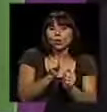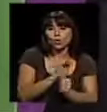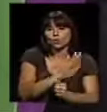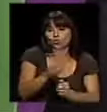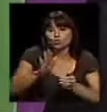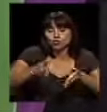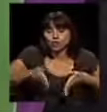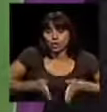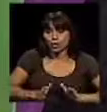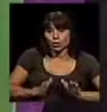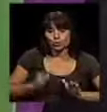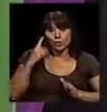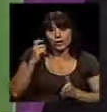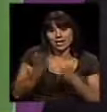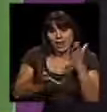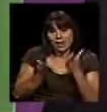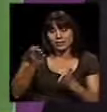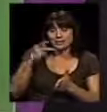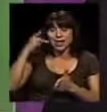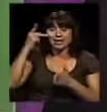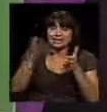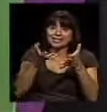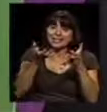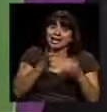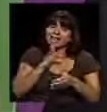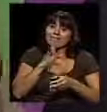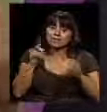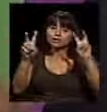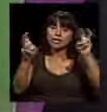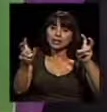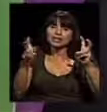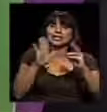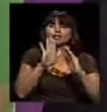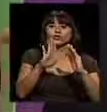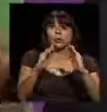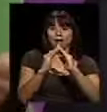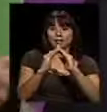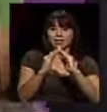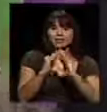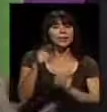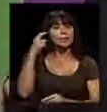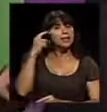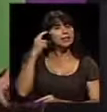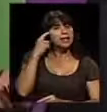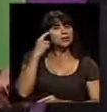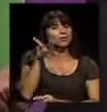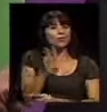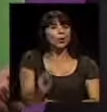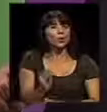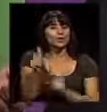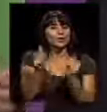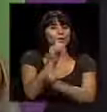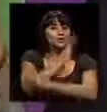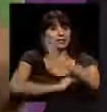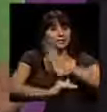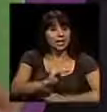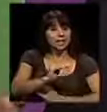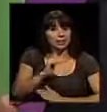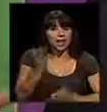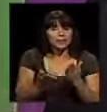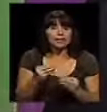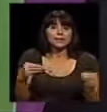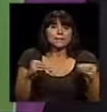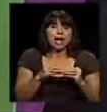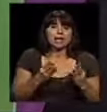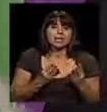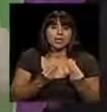quieren trabajarlos en la casa. Pensando en jóvenes con discapacidad, de repente inclusive ese temor de los padres puede aumentar,